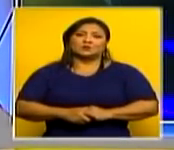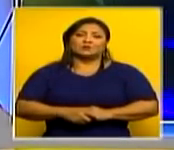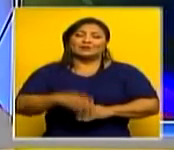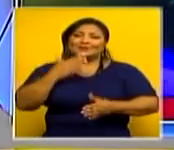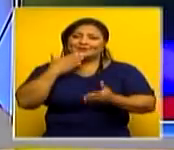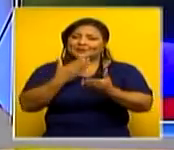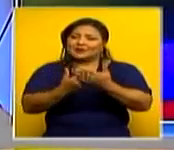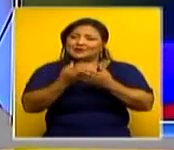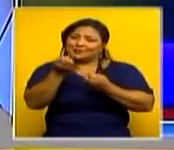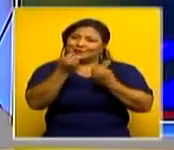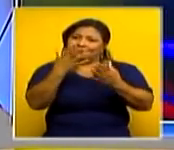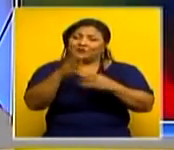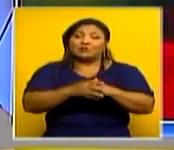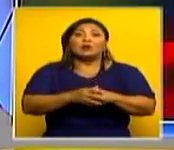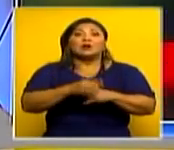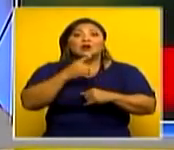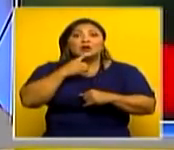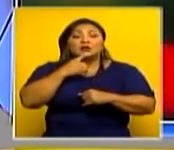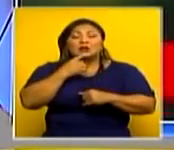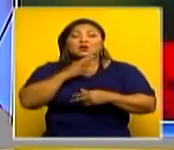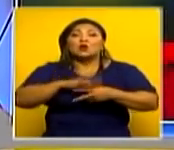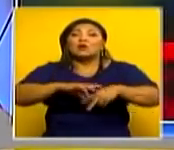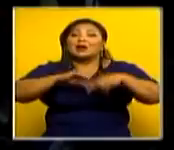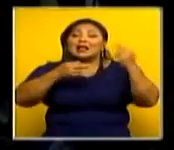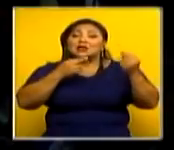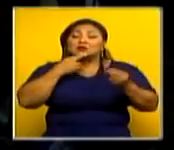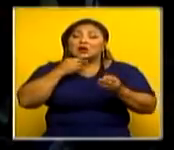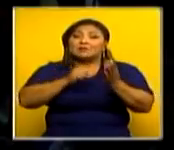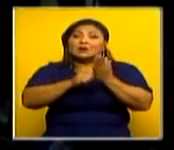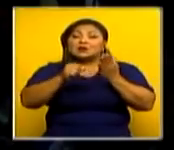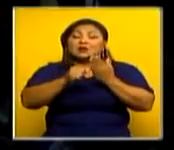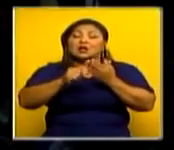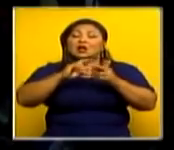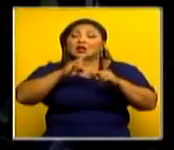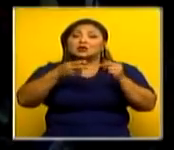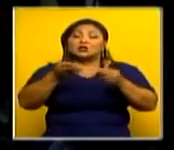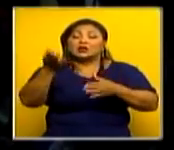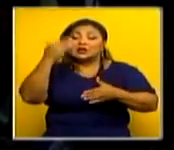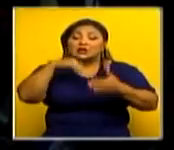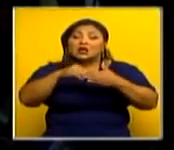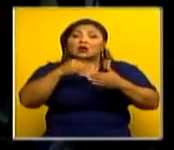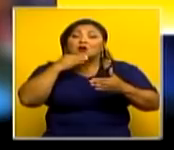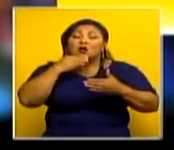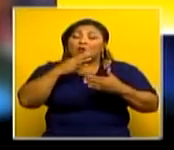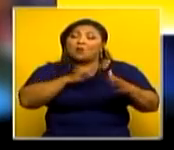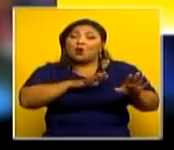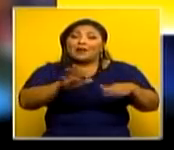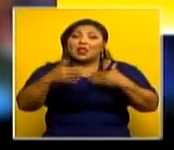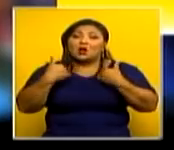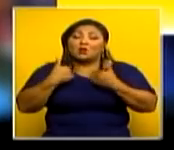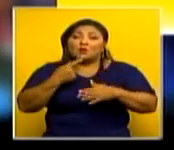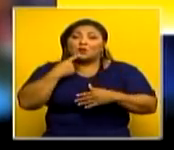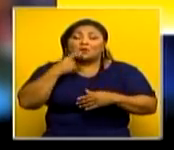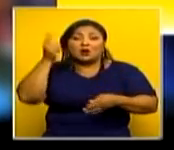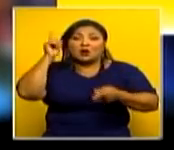Gracias por esta información. Y tras esta resolución, el Ministerio de Relaciones Exteriores y Movilidad Humana emitió un acuerdo ministerial en el que